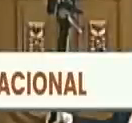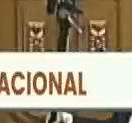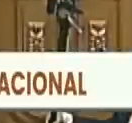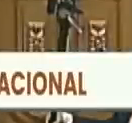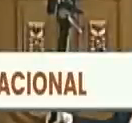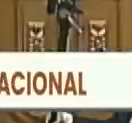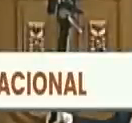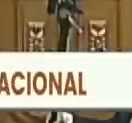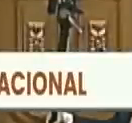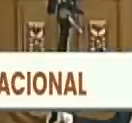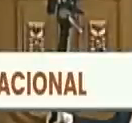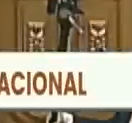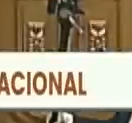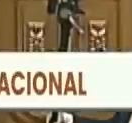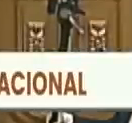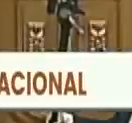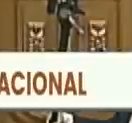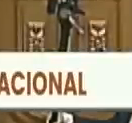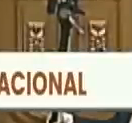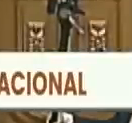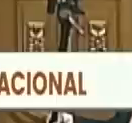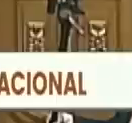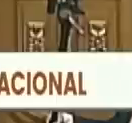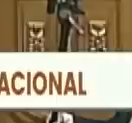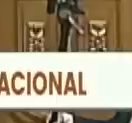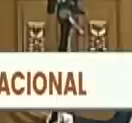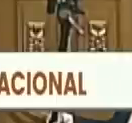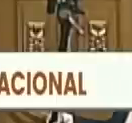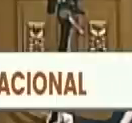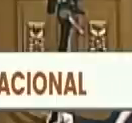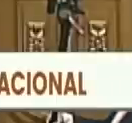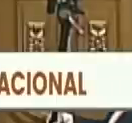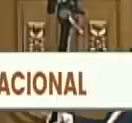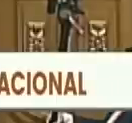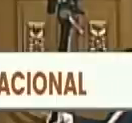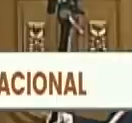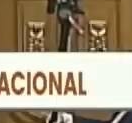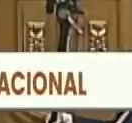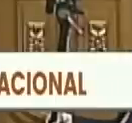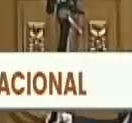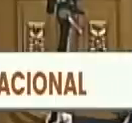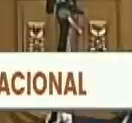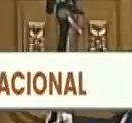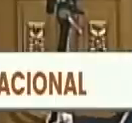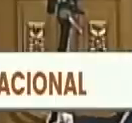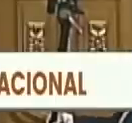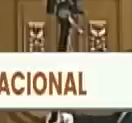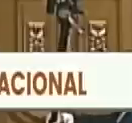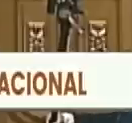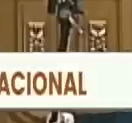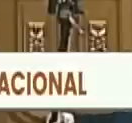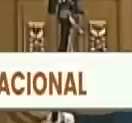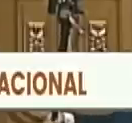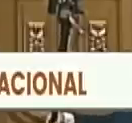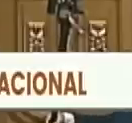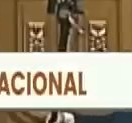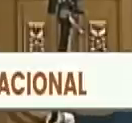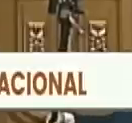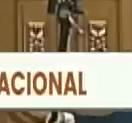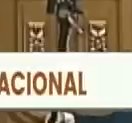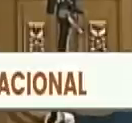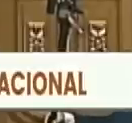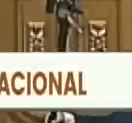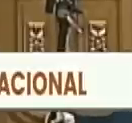bloquearon en junio del año 21 el pago que el presidente Maduro hizo para el